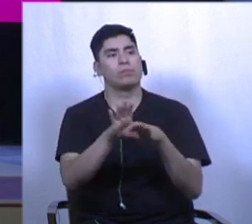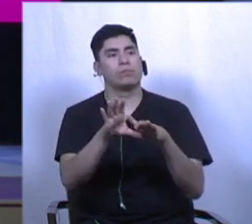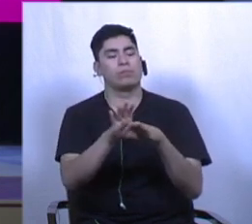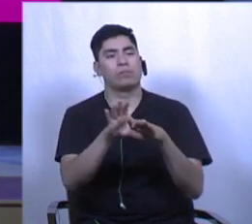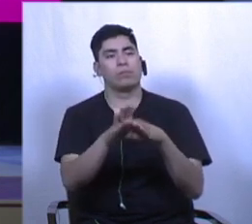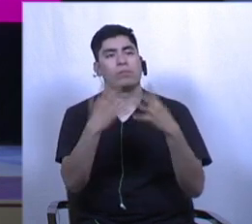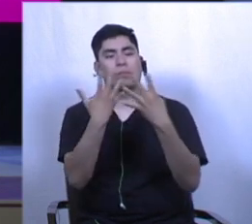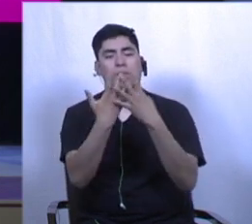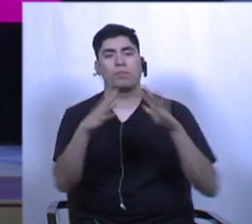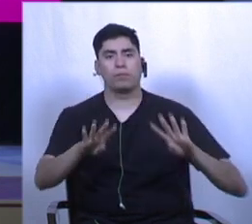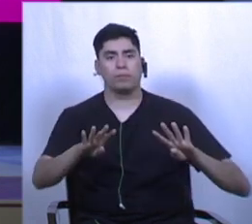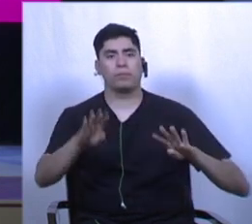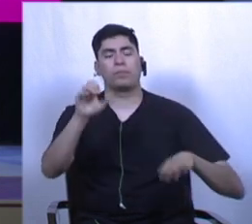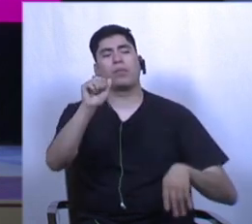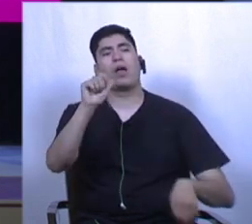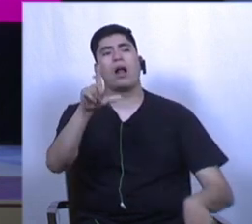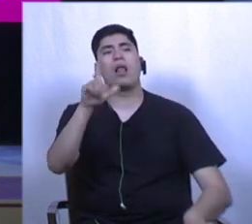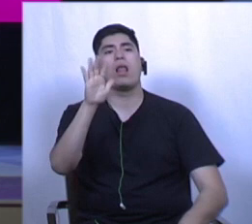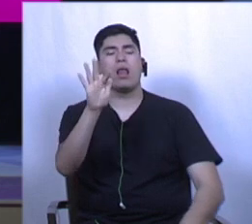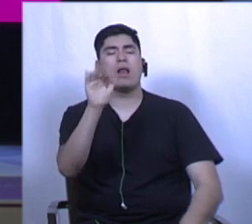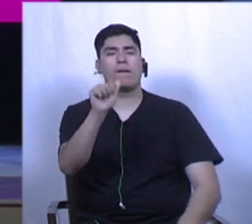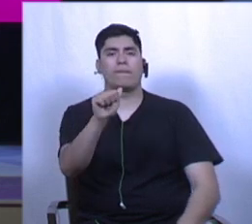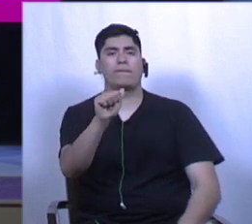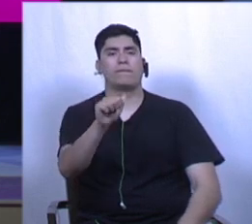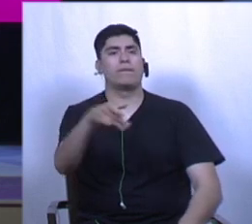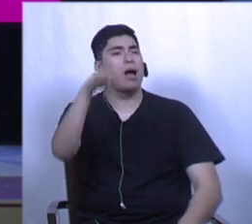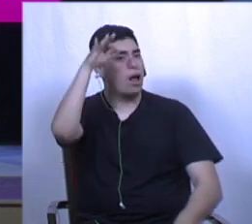red alfa